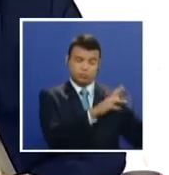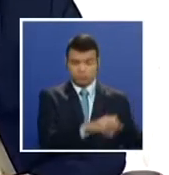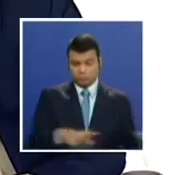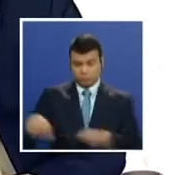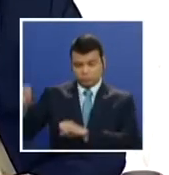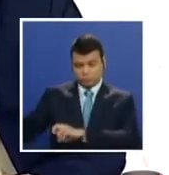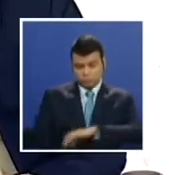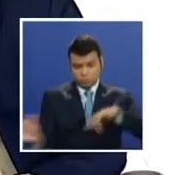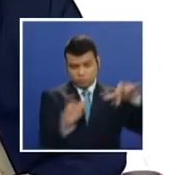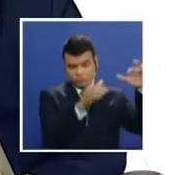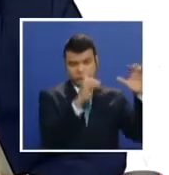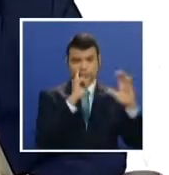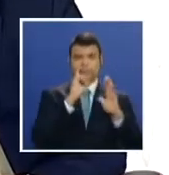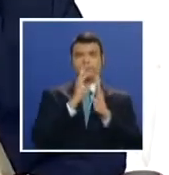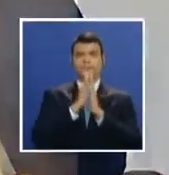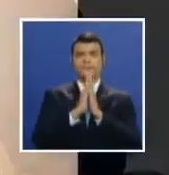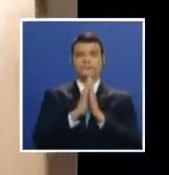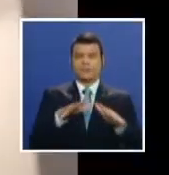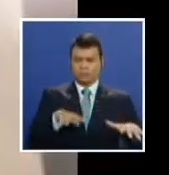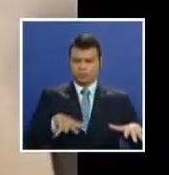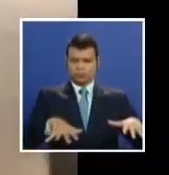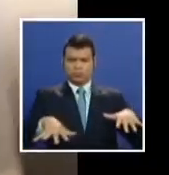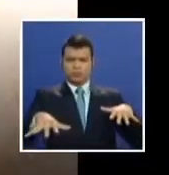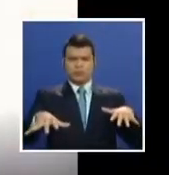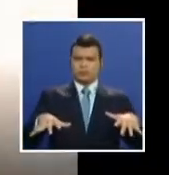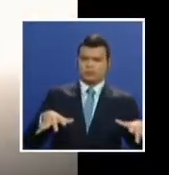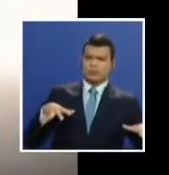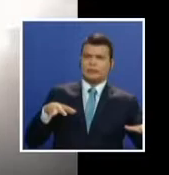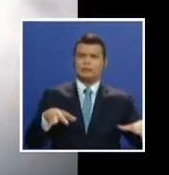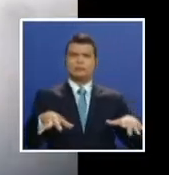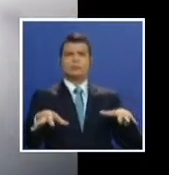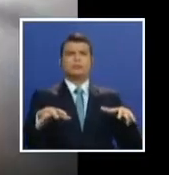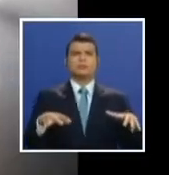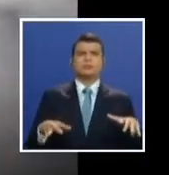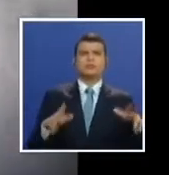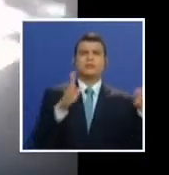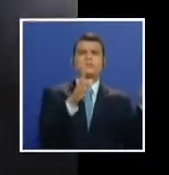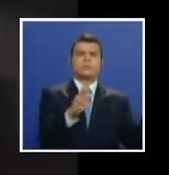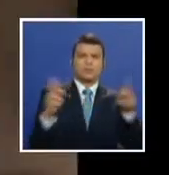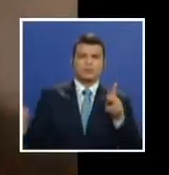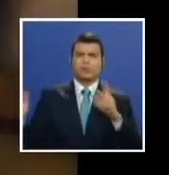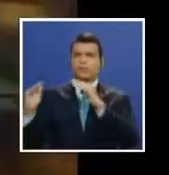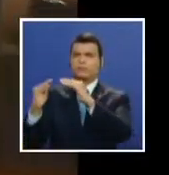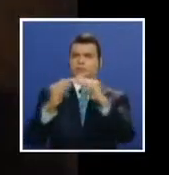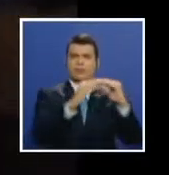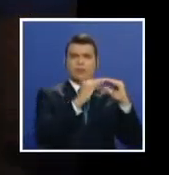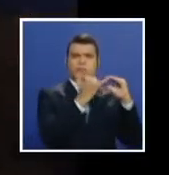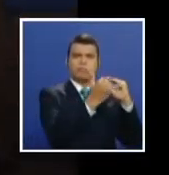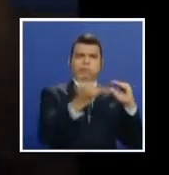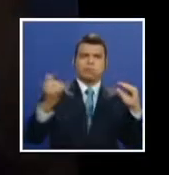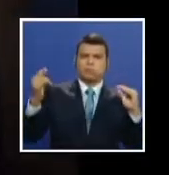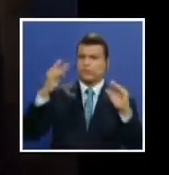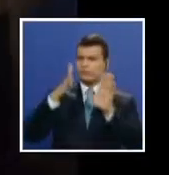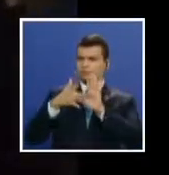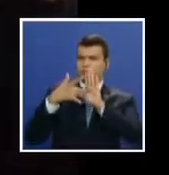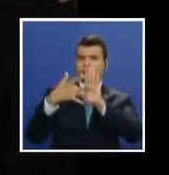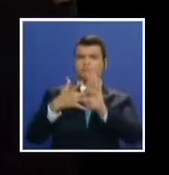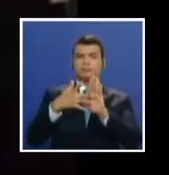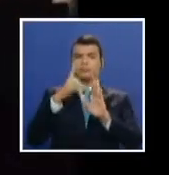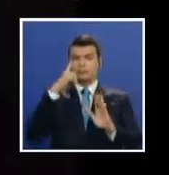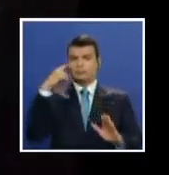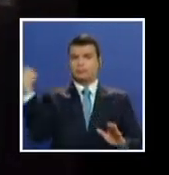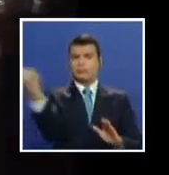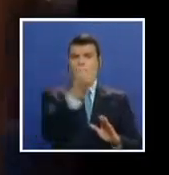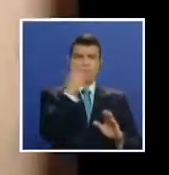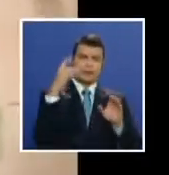poco sobre cómo se vivió el temblor en chile como las personas afectadas en sus casas no pudieron registrar yo y sean la vuelta al